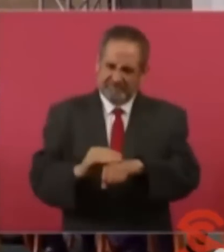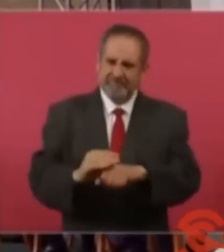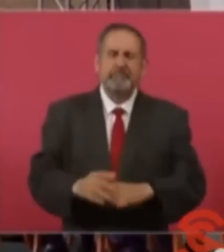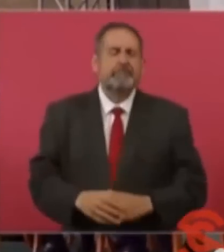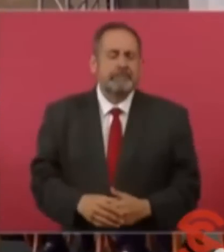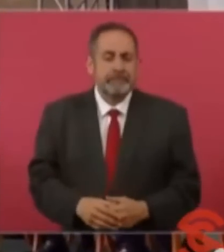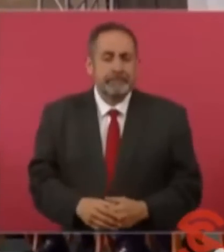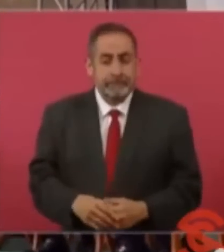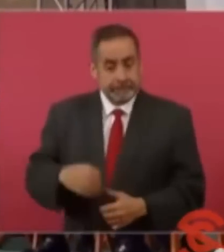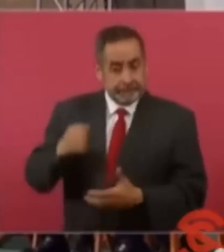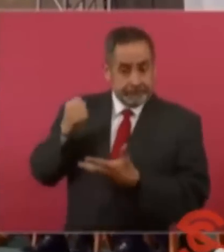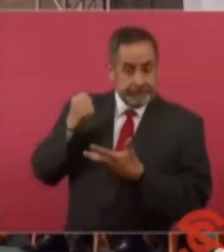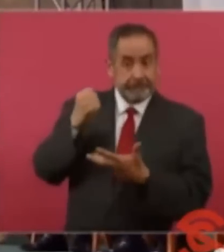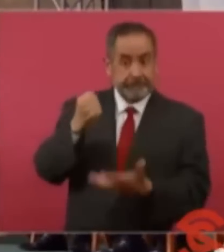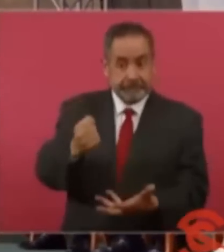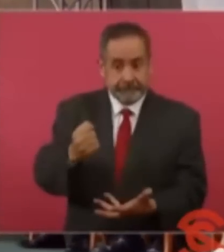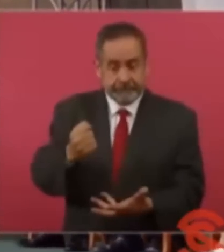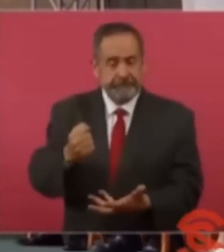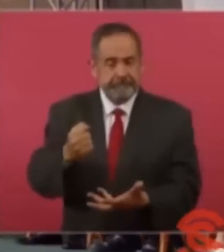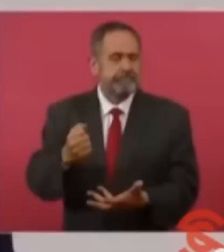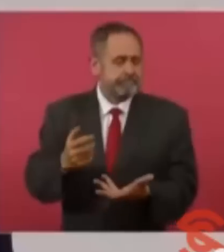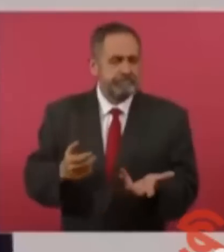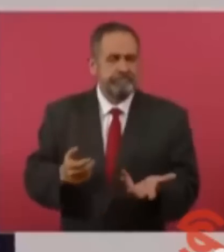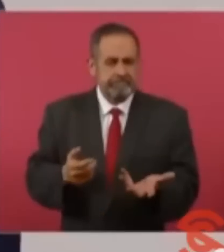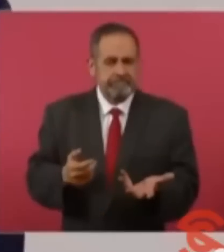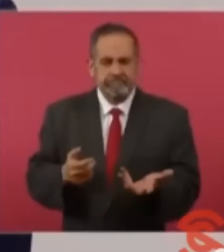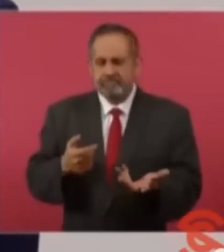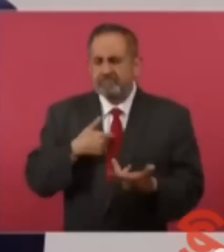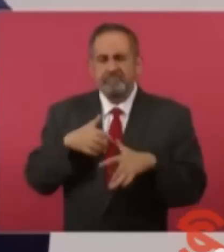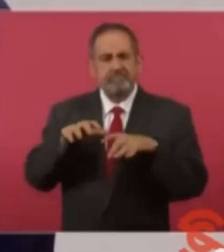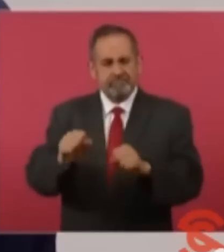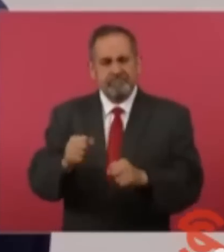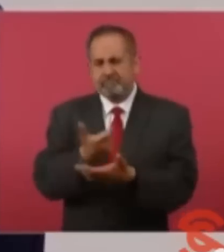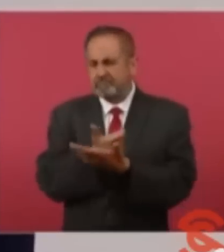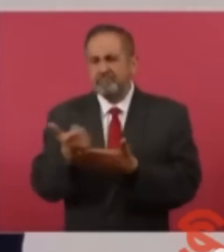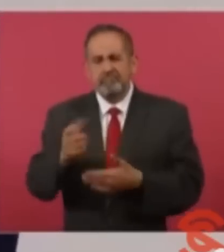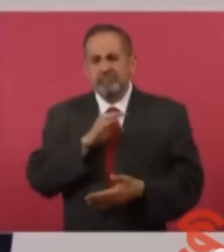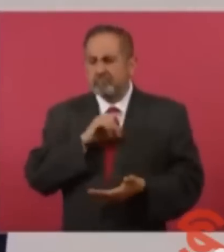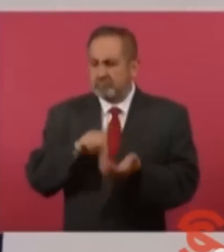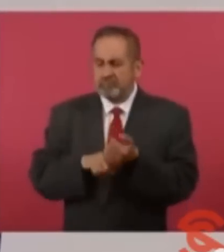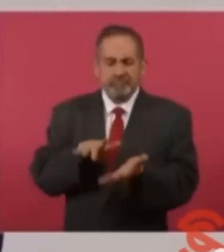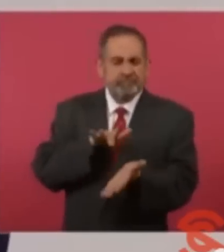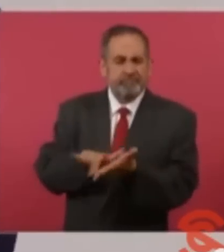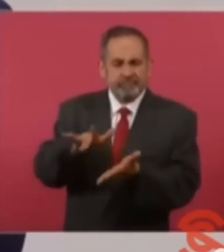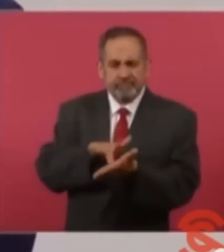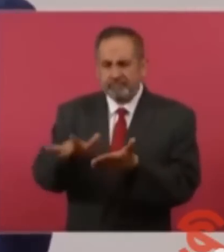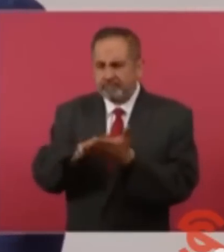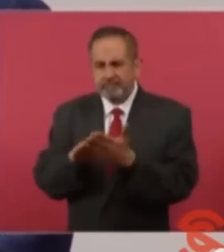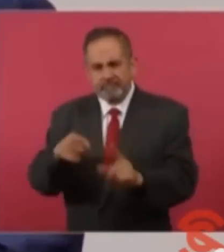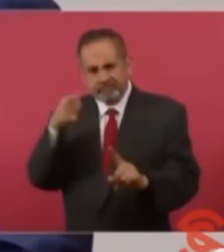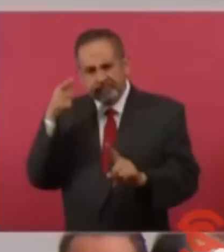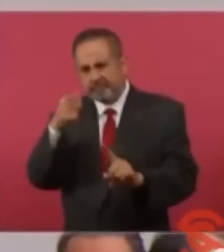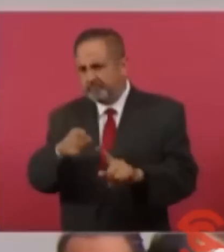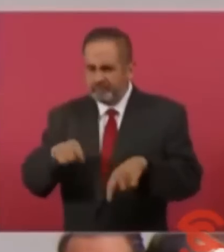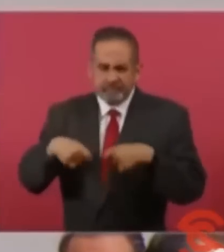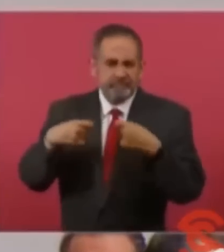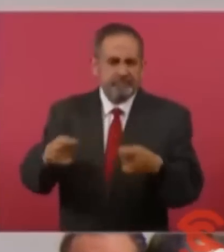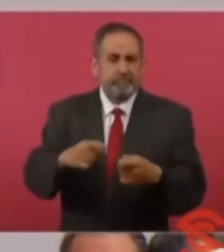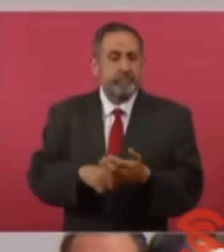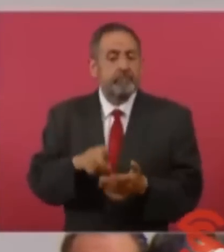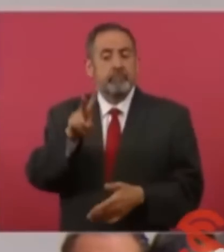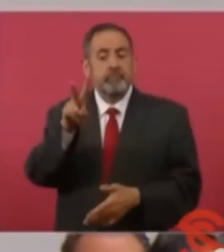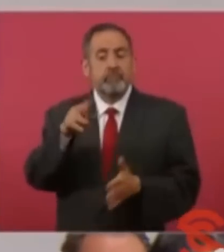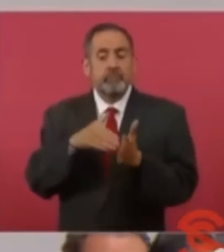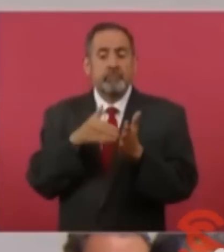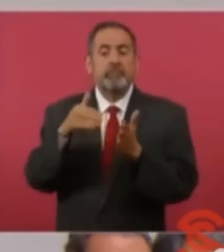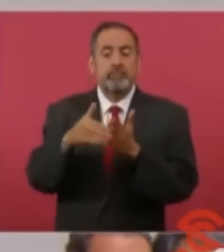El presupuesto nos ha alcanzado para otorgar apoyos económicos directos a 2